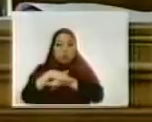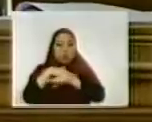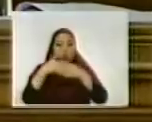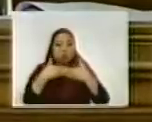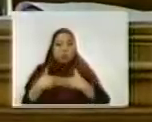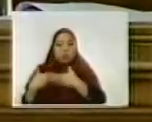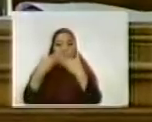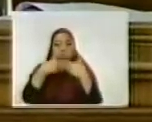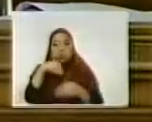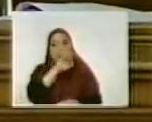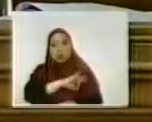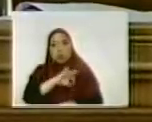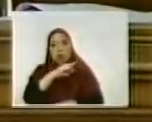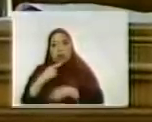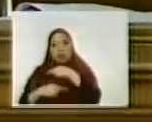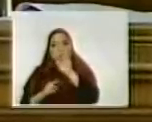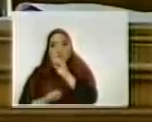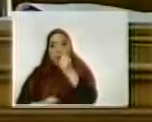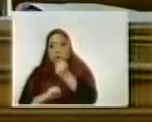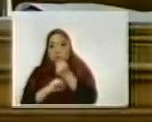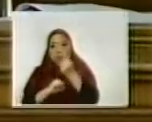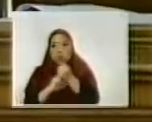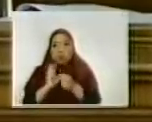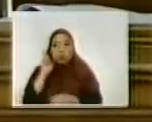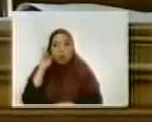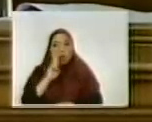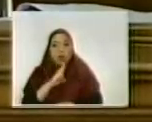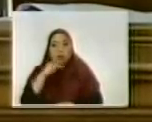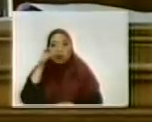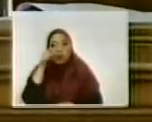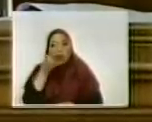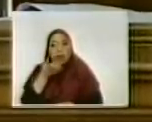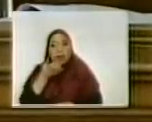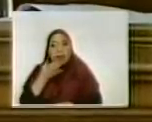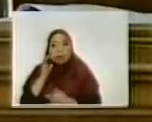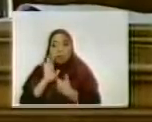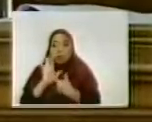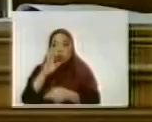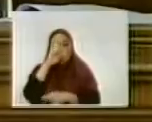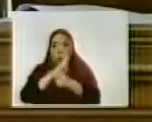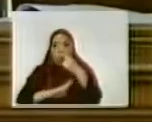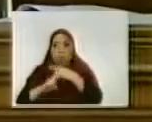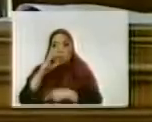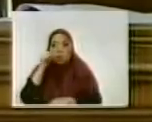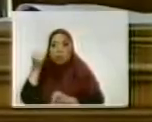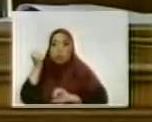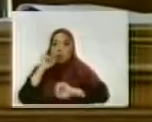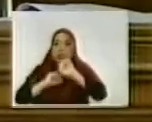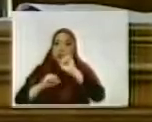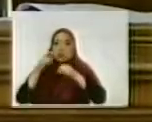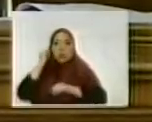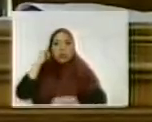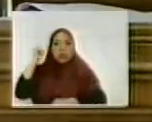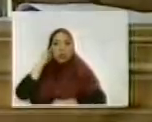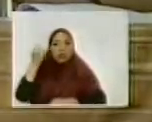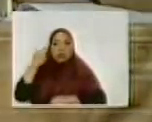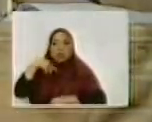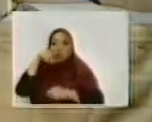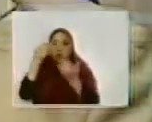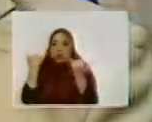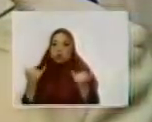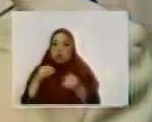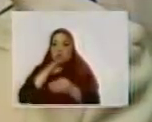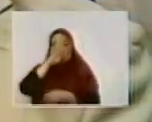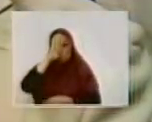y socialista, se erige en ejemplo de hombre leal, luchador incansable y fiel defensor de sus ideas para las presentes y